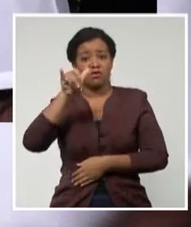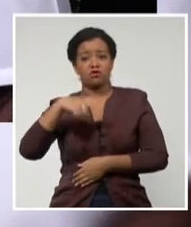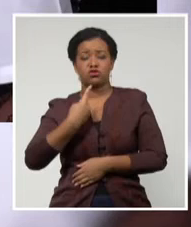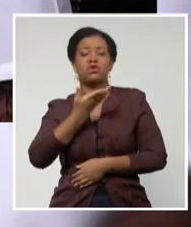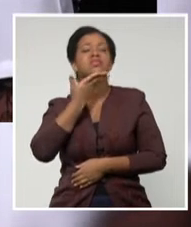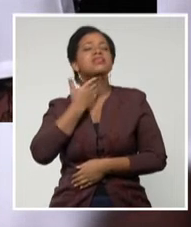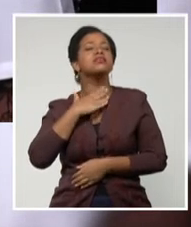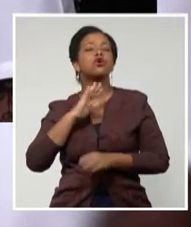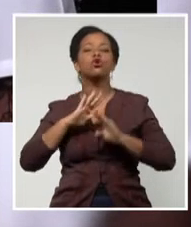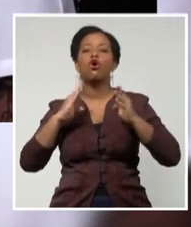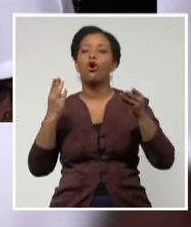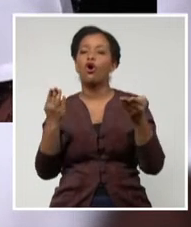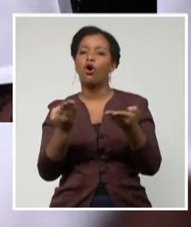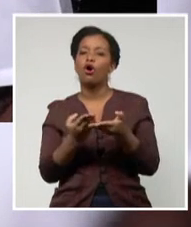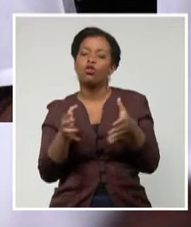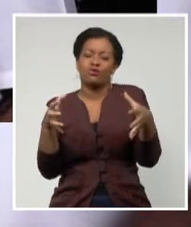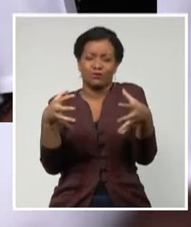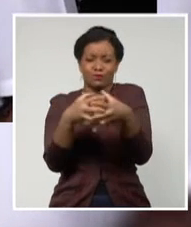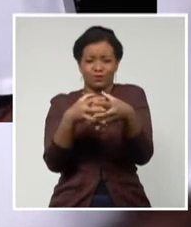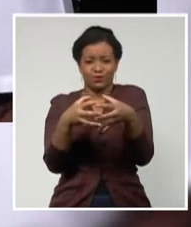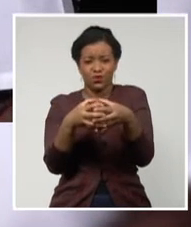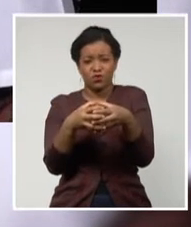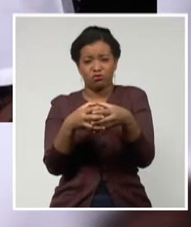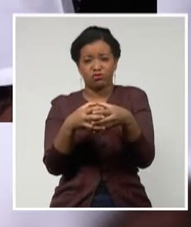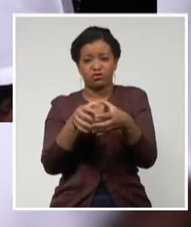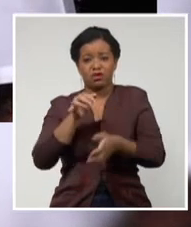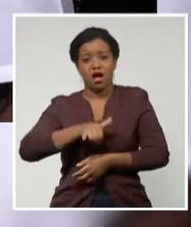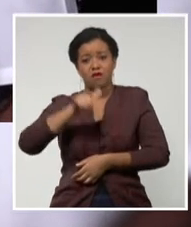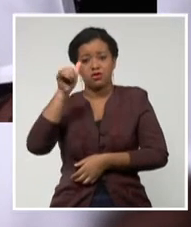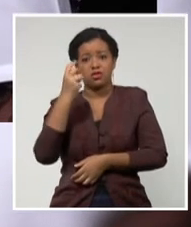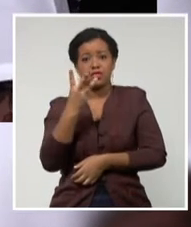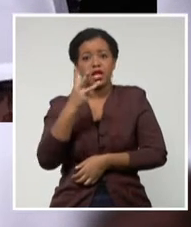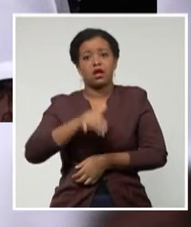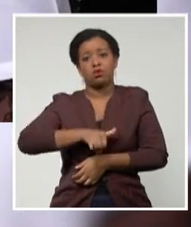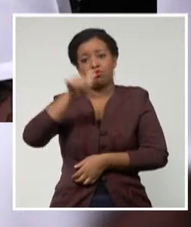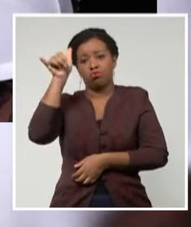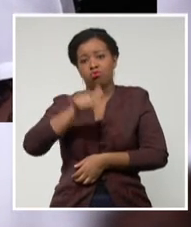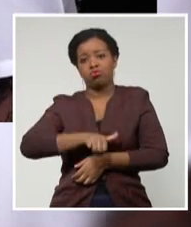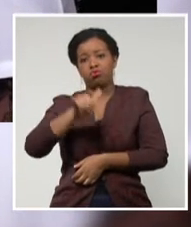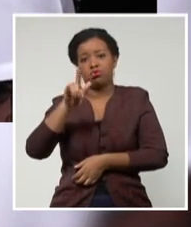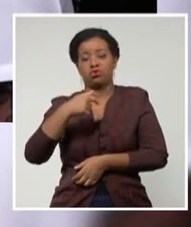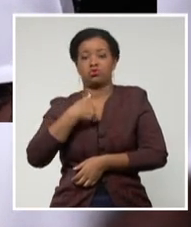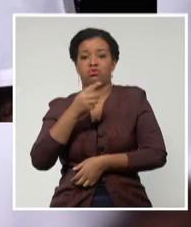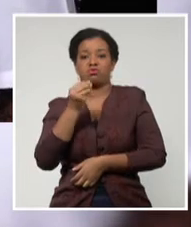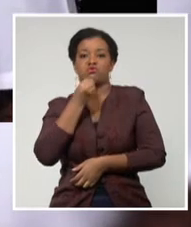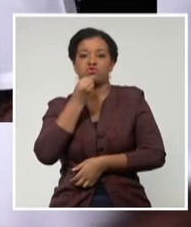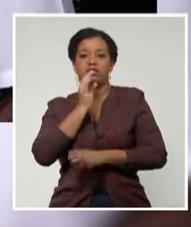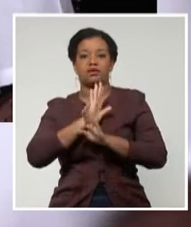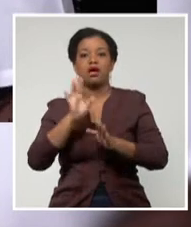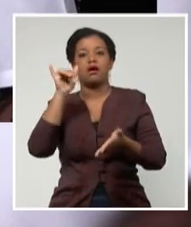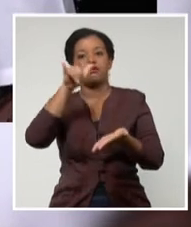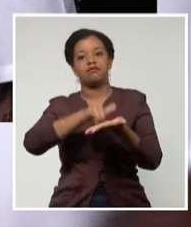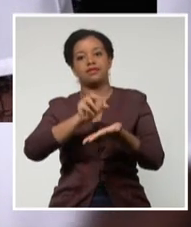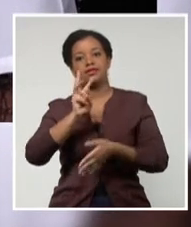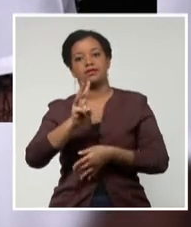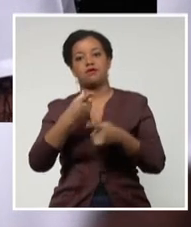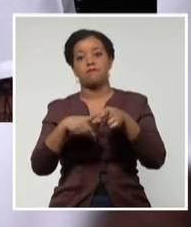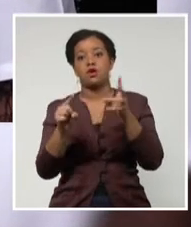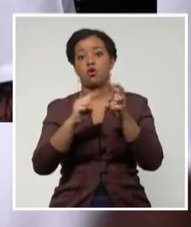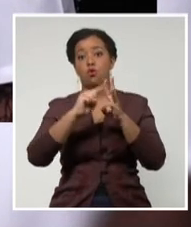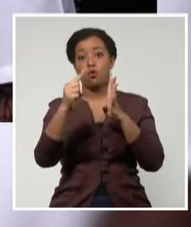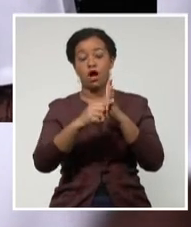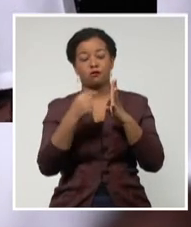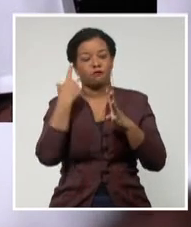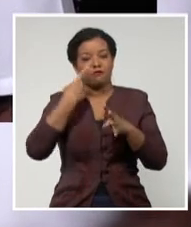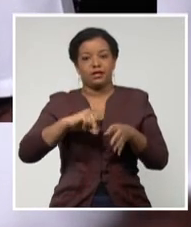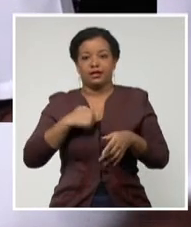estar incluidos en ese avión. Afortunadamente fueron 3 vuelos nada más y pude venir ya en el tercero, pero creo que si hay un cuarto, no sé cómo hubiese